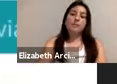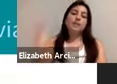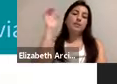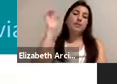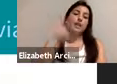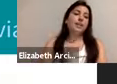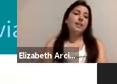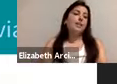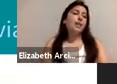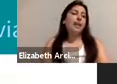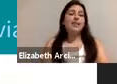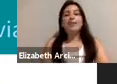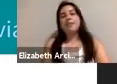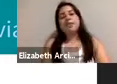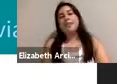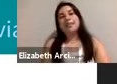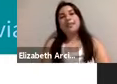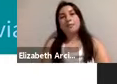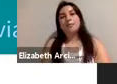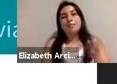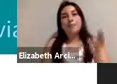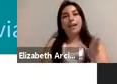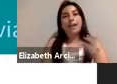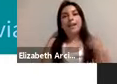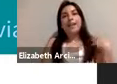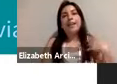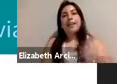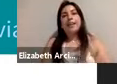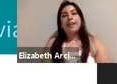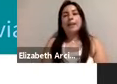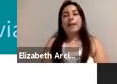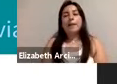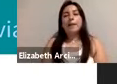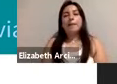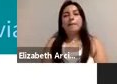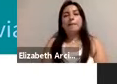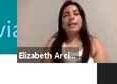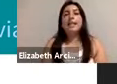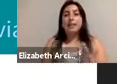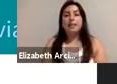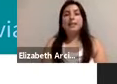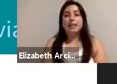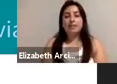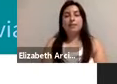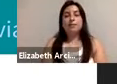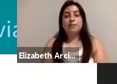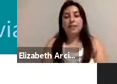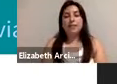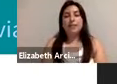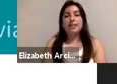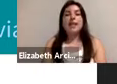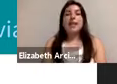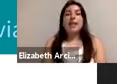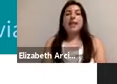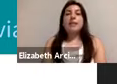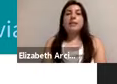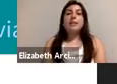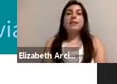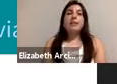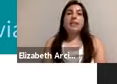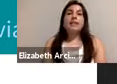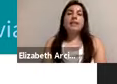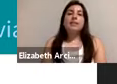Muy bien, vamos de lleno a las herramientas que tenemos para la rehabilitación en los pacientes. En